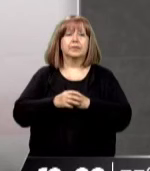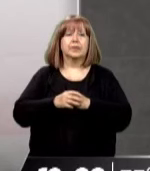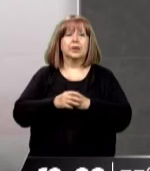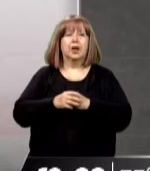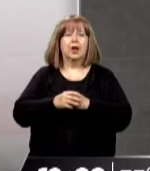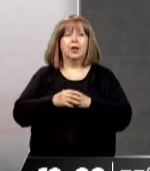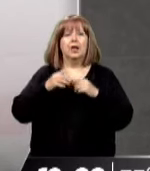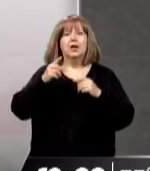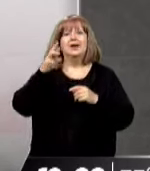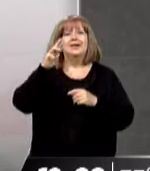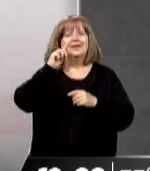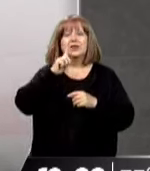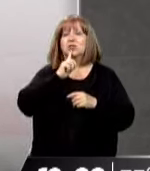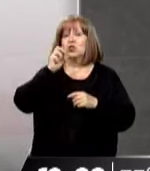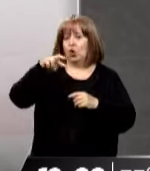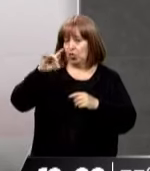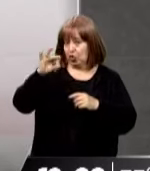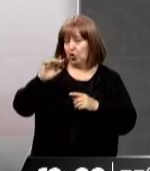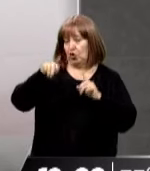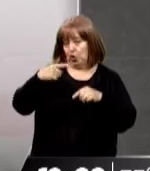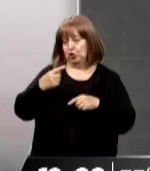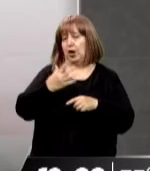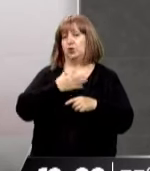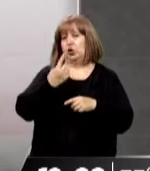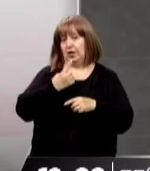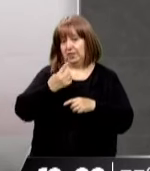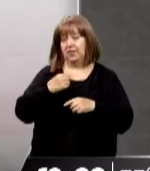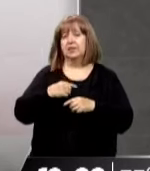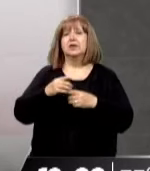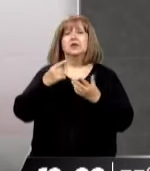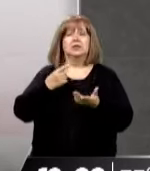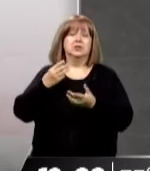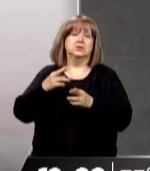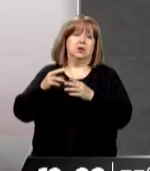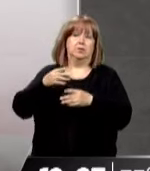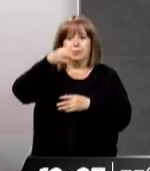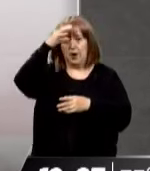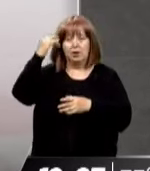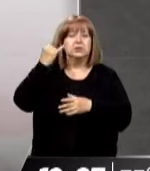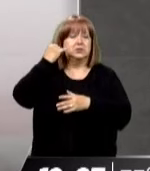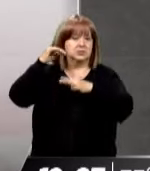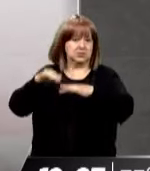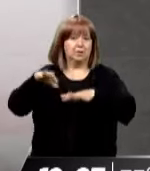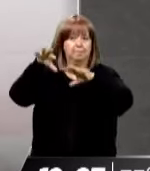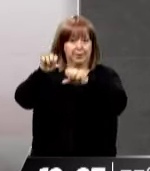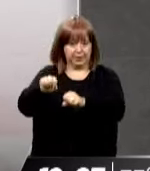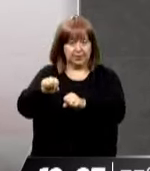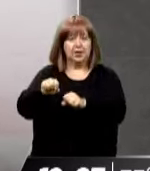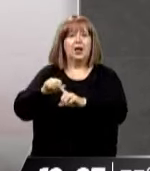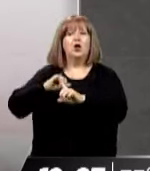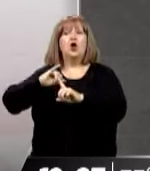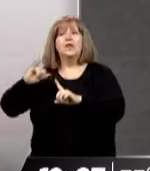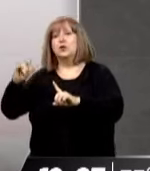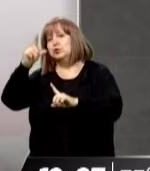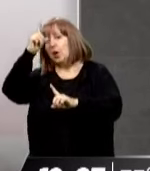Bueno, allí Cristian Ritondo también dice, finalmente detuvieron a Jones Guala, lo denunció una vecina